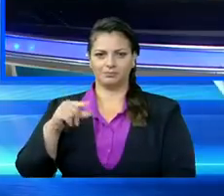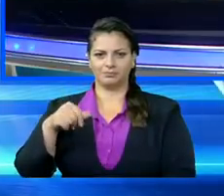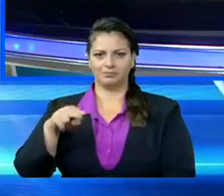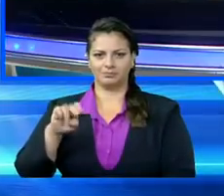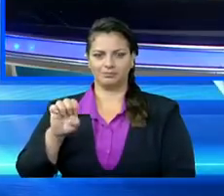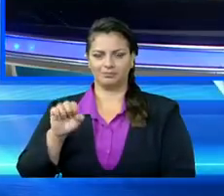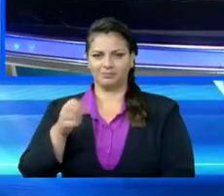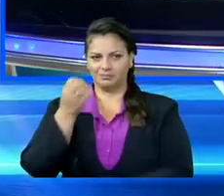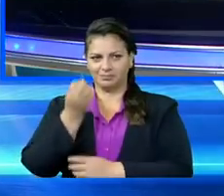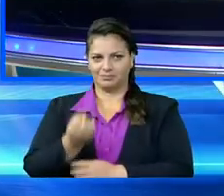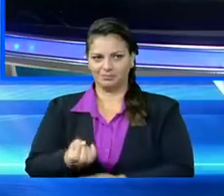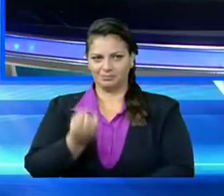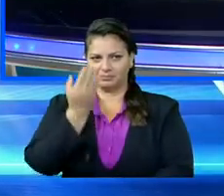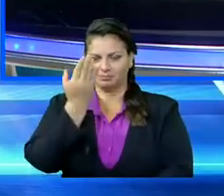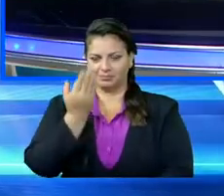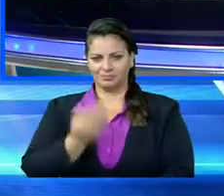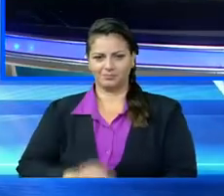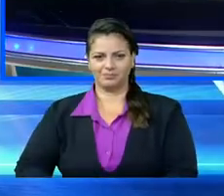días. Buenos días.